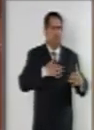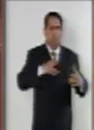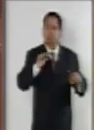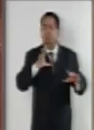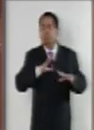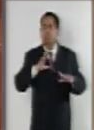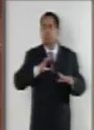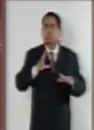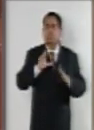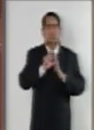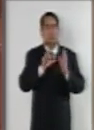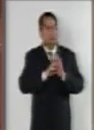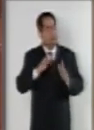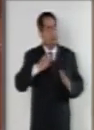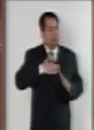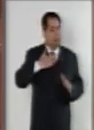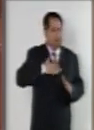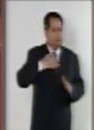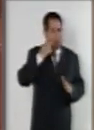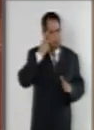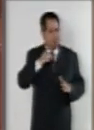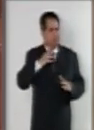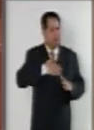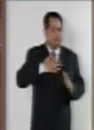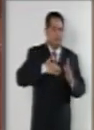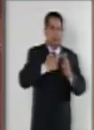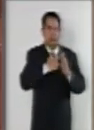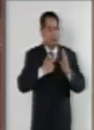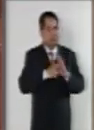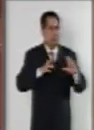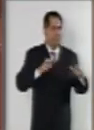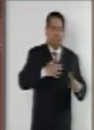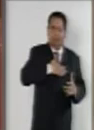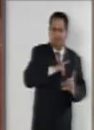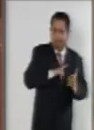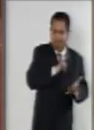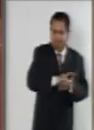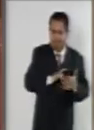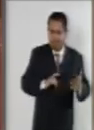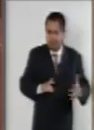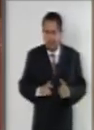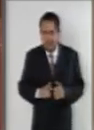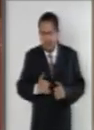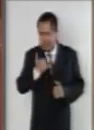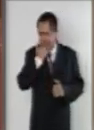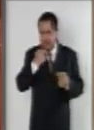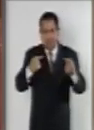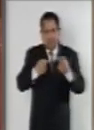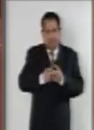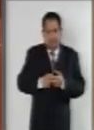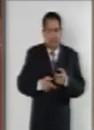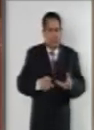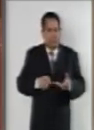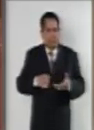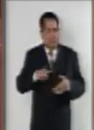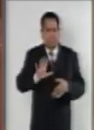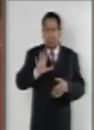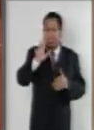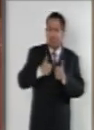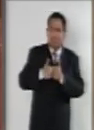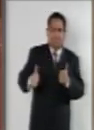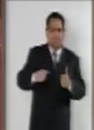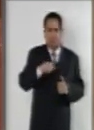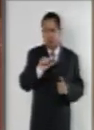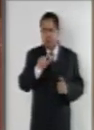la Constitución, donde se va a aplicar solamente esta ley. Hay, es la creación de una área autónoma,